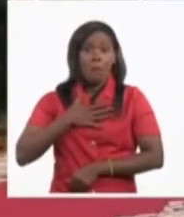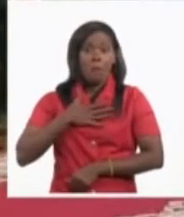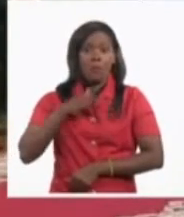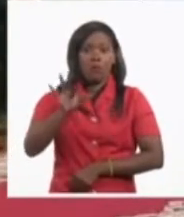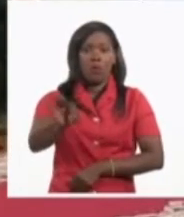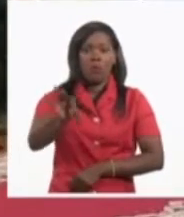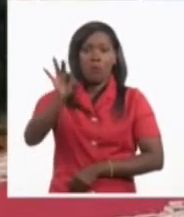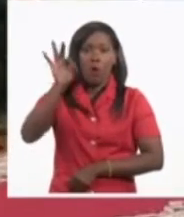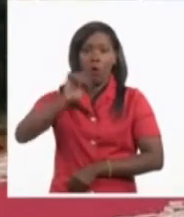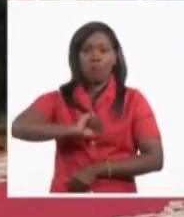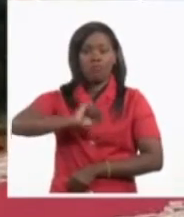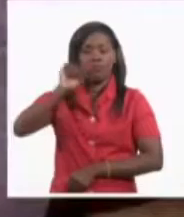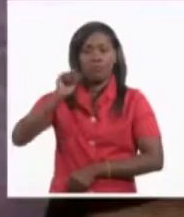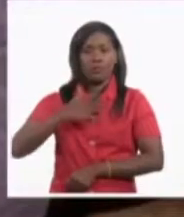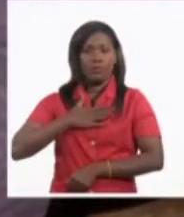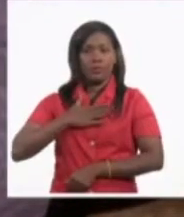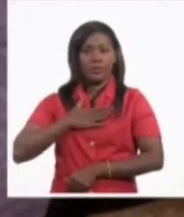traicionar.